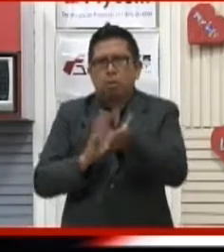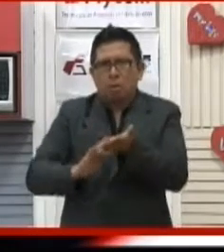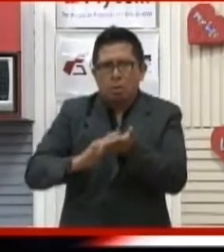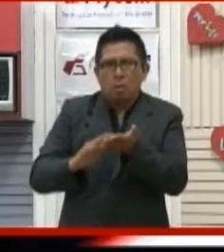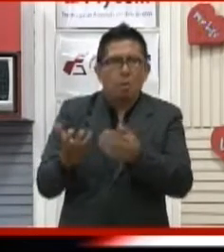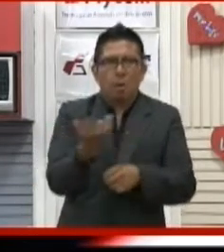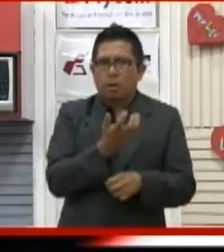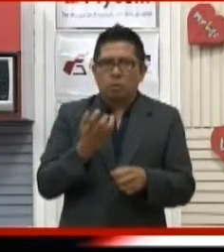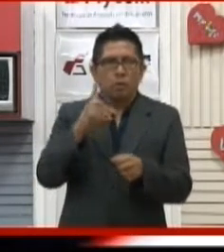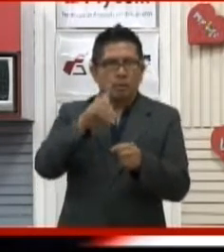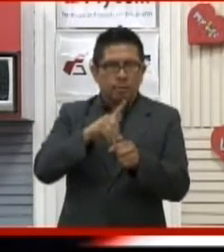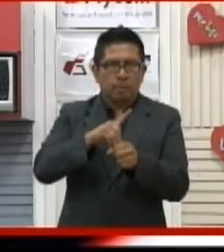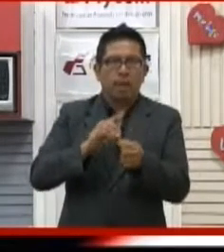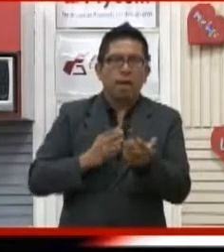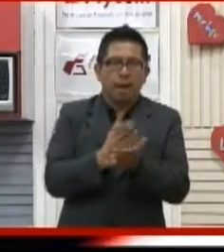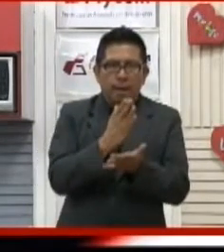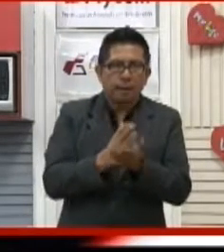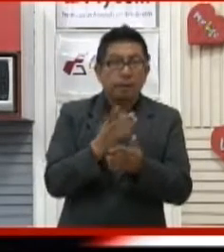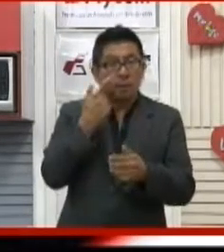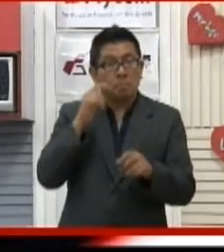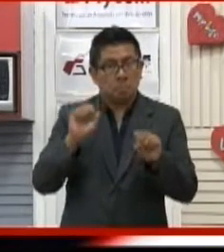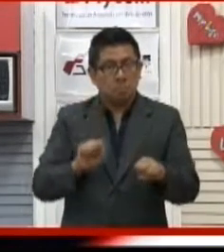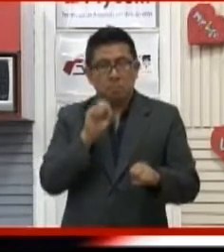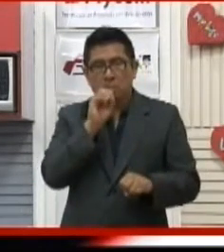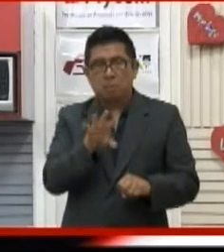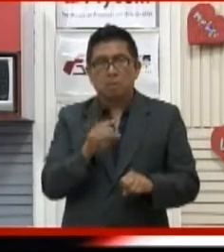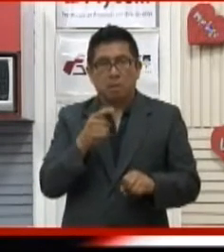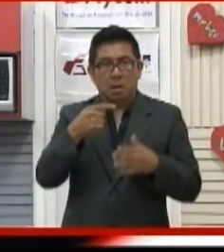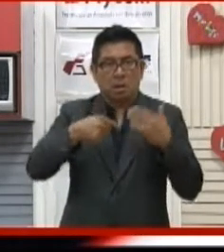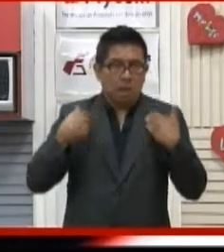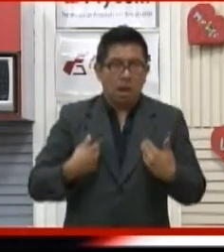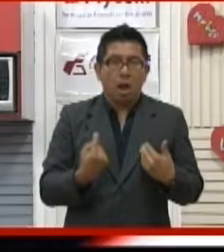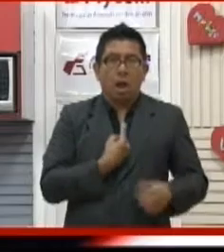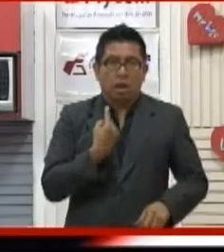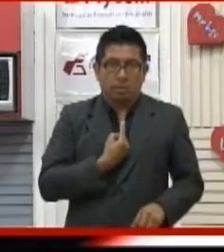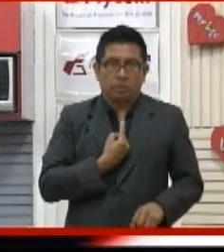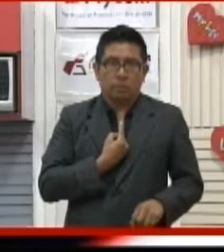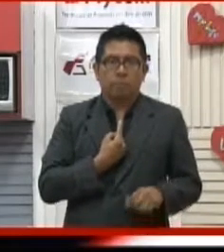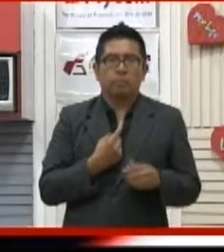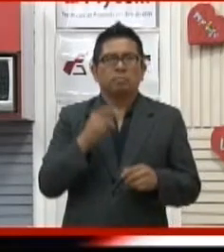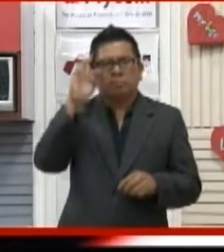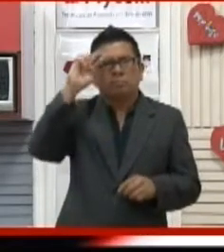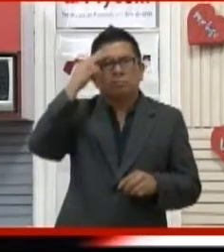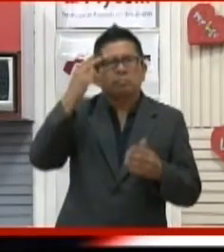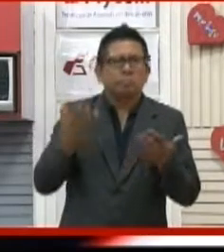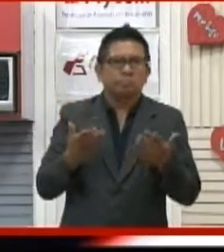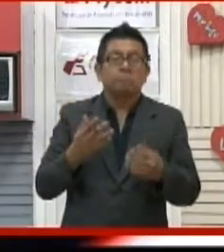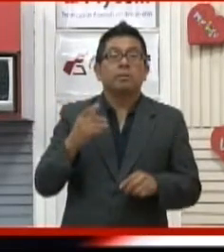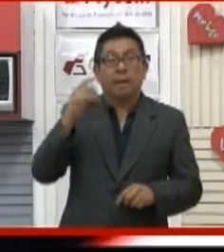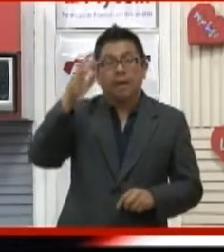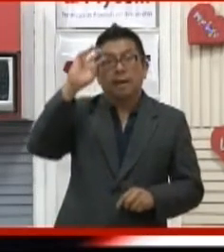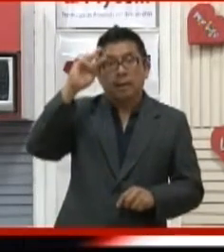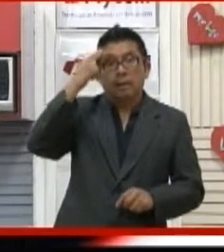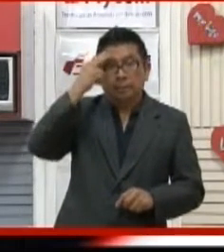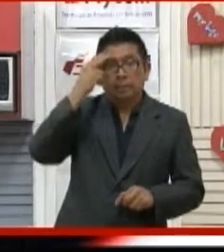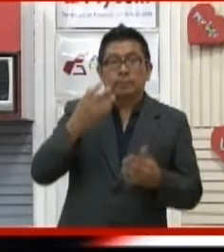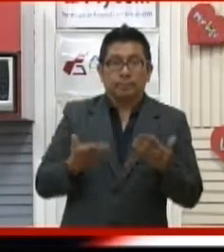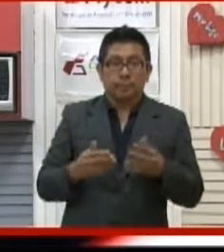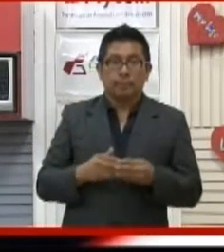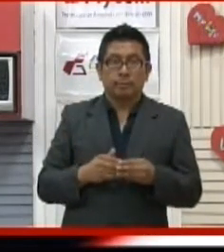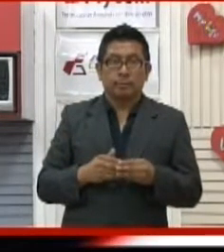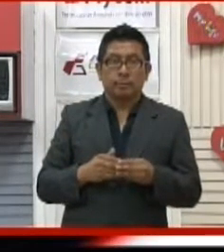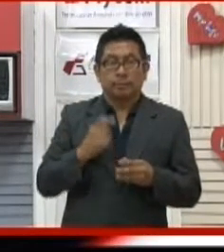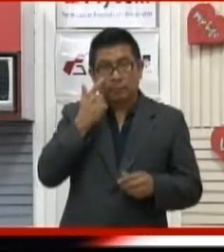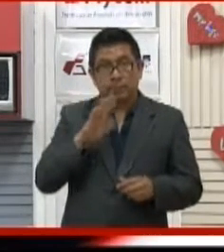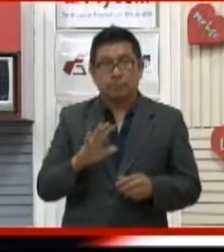discapacidad. Podemos decir, bueno, los derechos de autor, ¿qué significa? Significa que esto ya de por